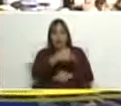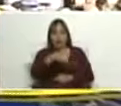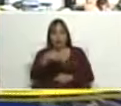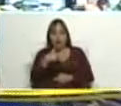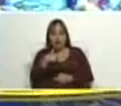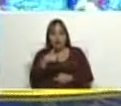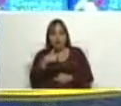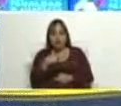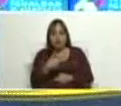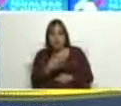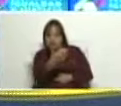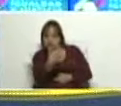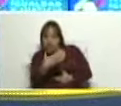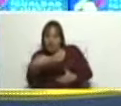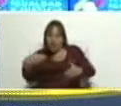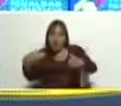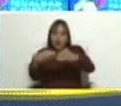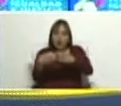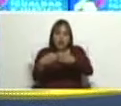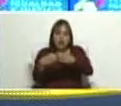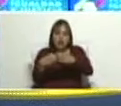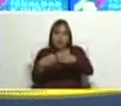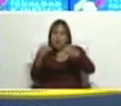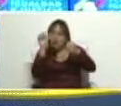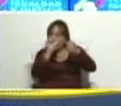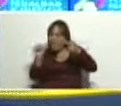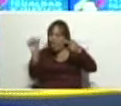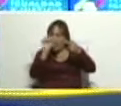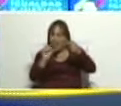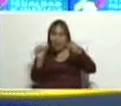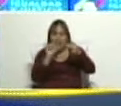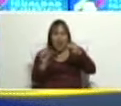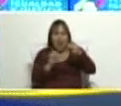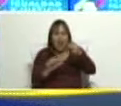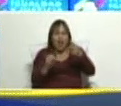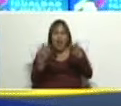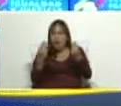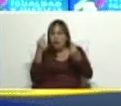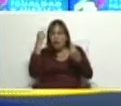estuvo reunido días, semanas con el equipo chino,